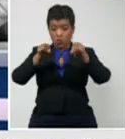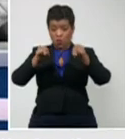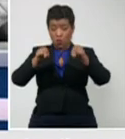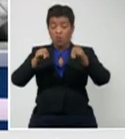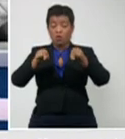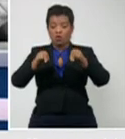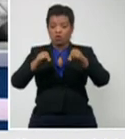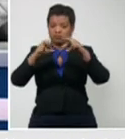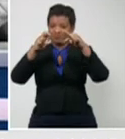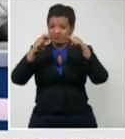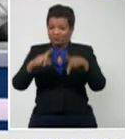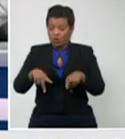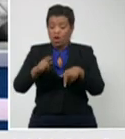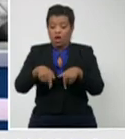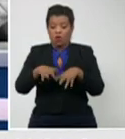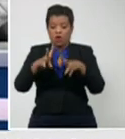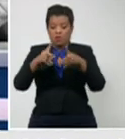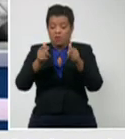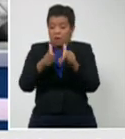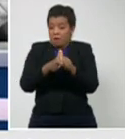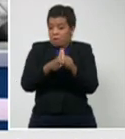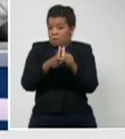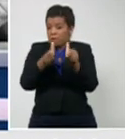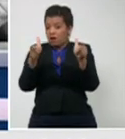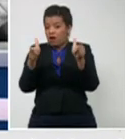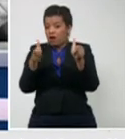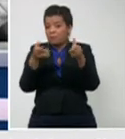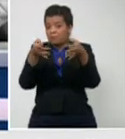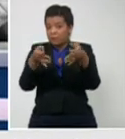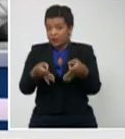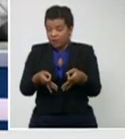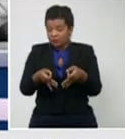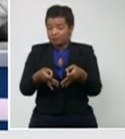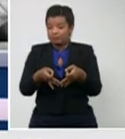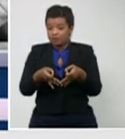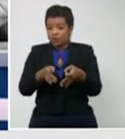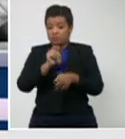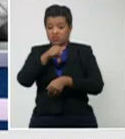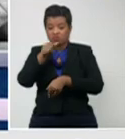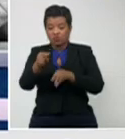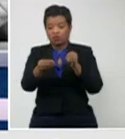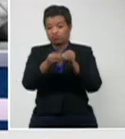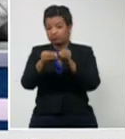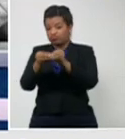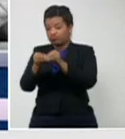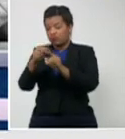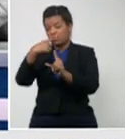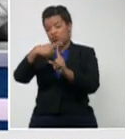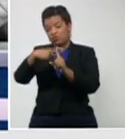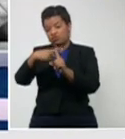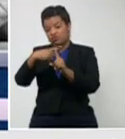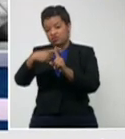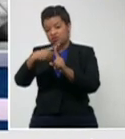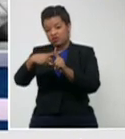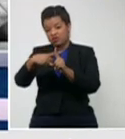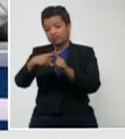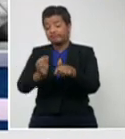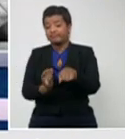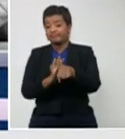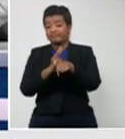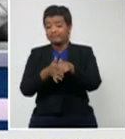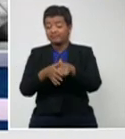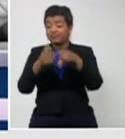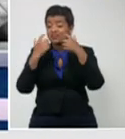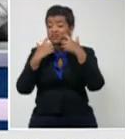La tendencia es al alza, al incremento del número de contagios en cada jornada. De ahí la importancia de